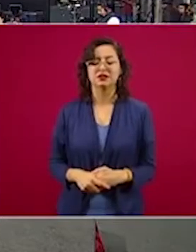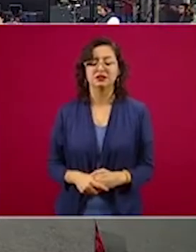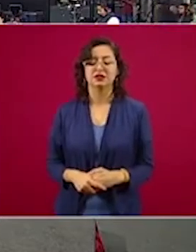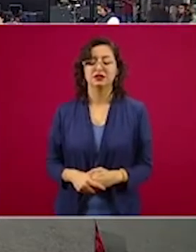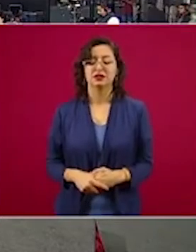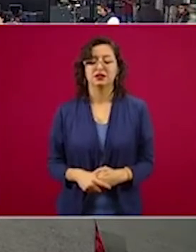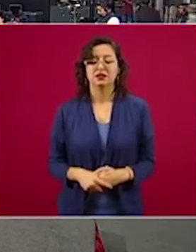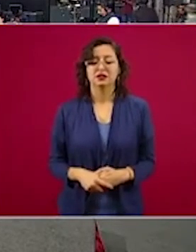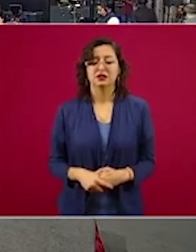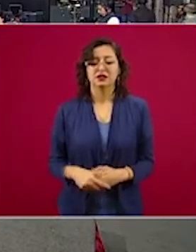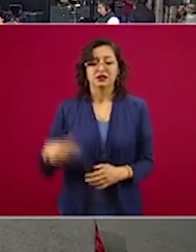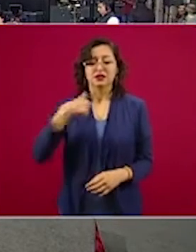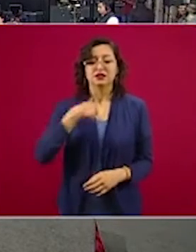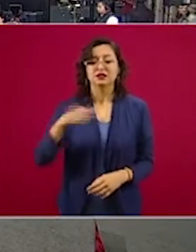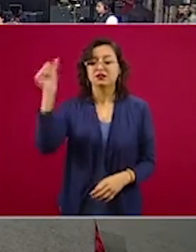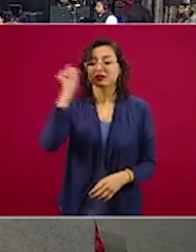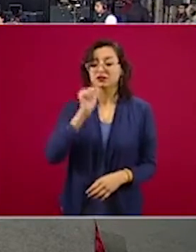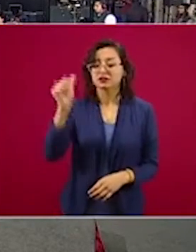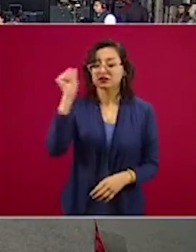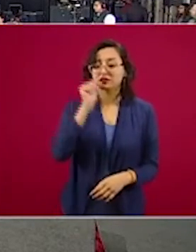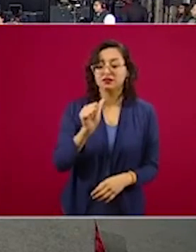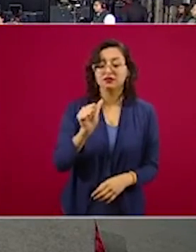yo siempre